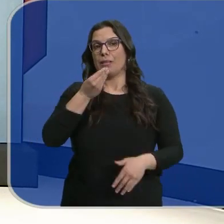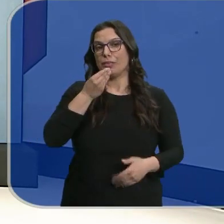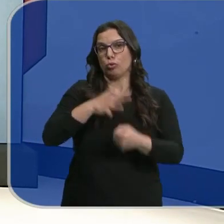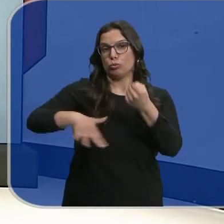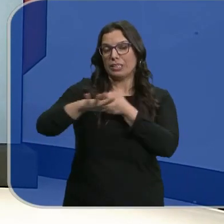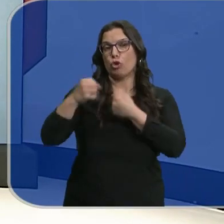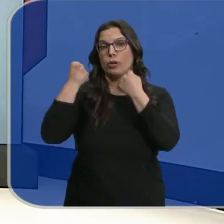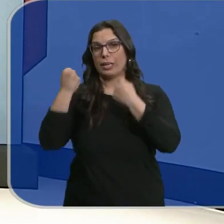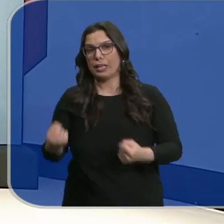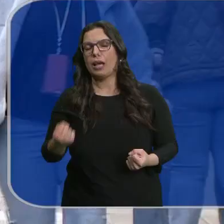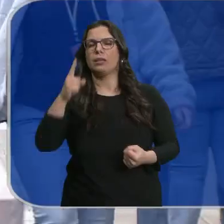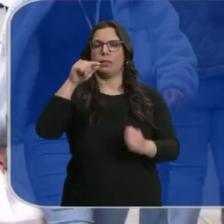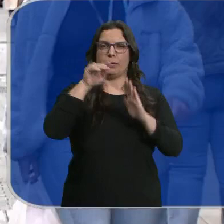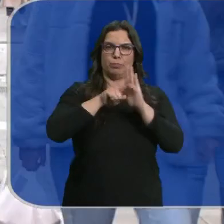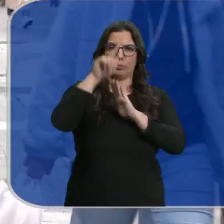básicos.